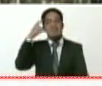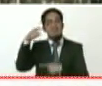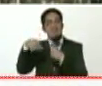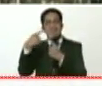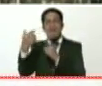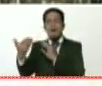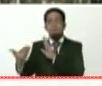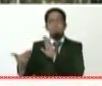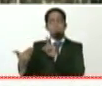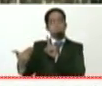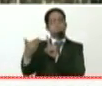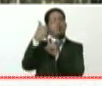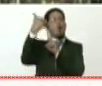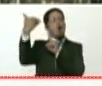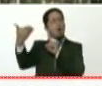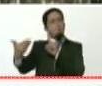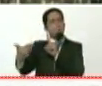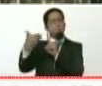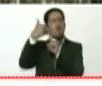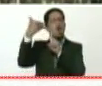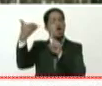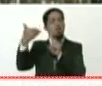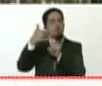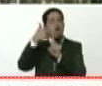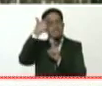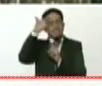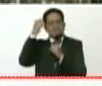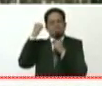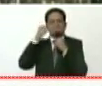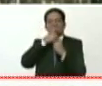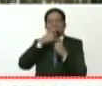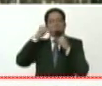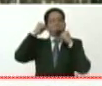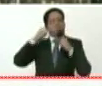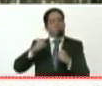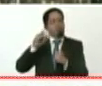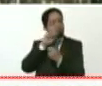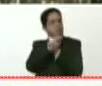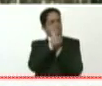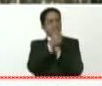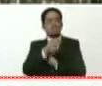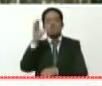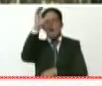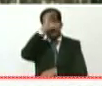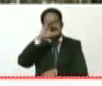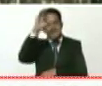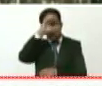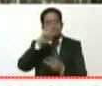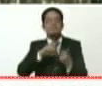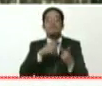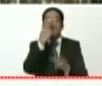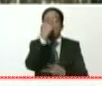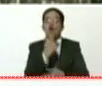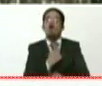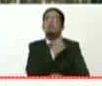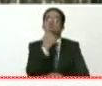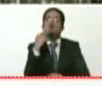que hemos resistido, crea una conciencia mayor, una conciencia superior, un compromiso